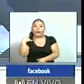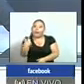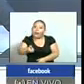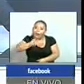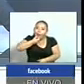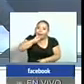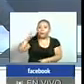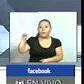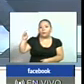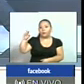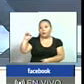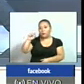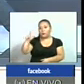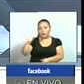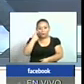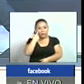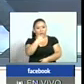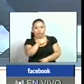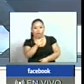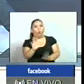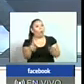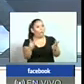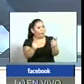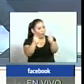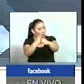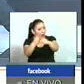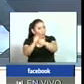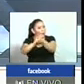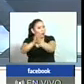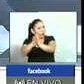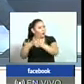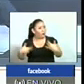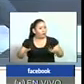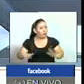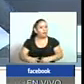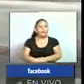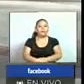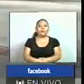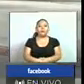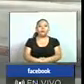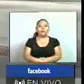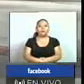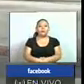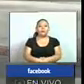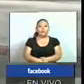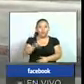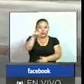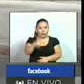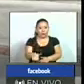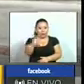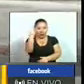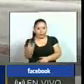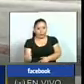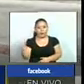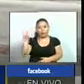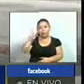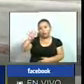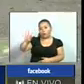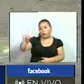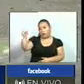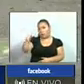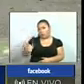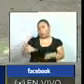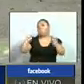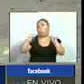cuenta cómo este sector ha buscado adaptarse a la nueva normalidad. Desde este 24 de agosto, los centros